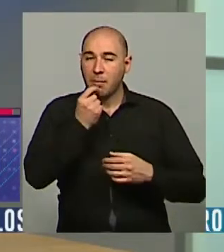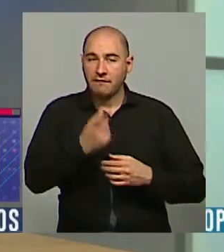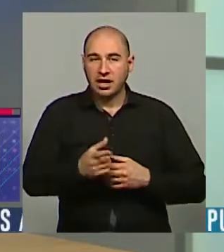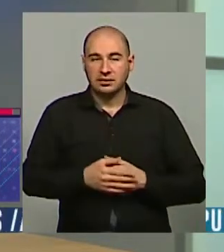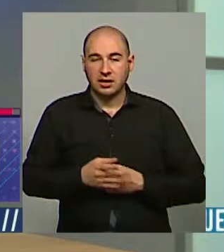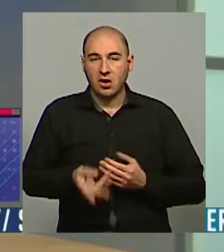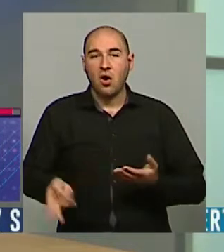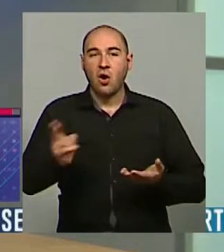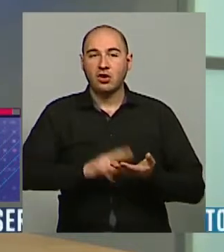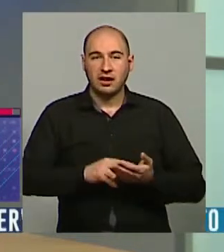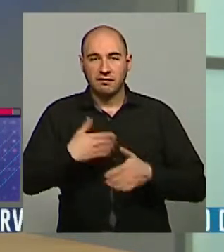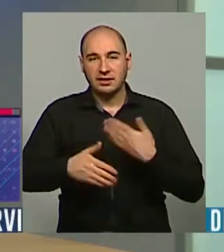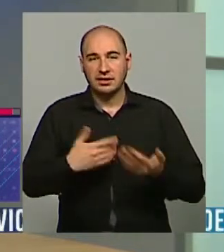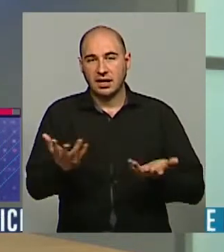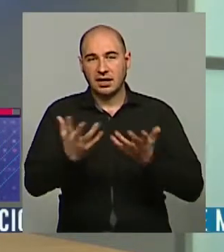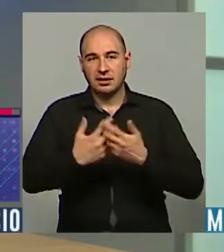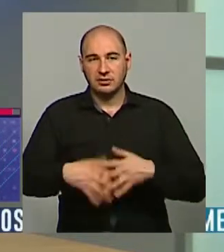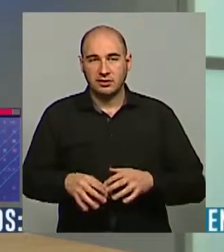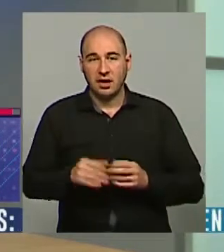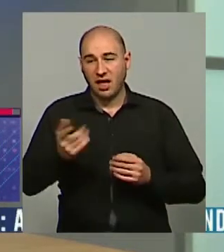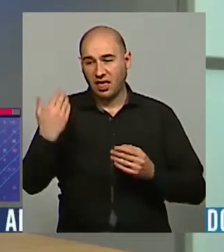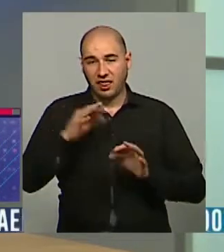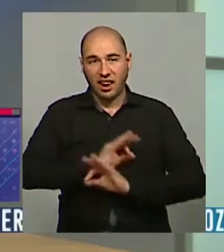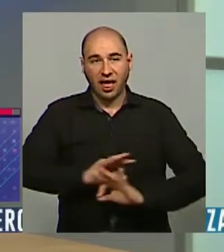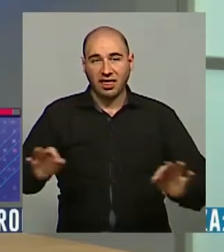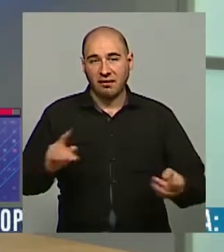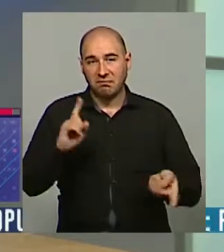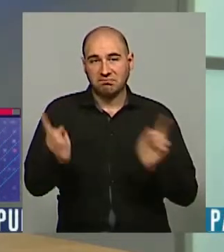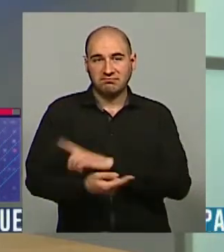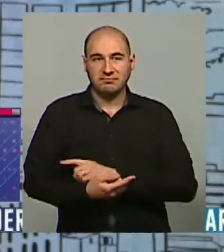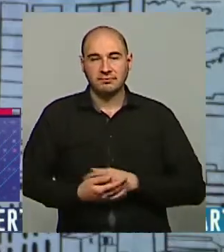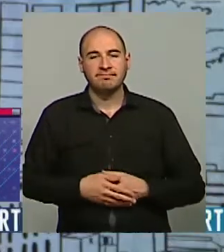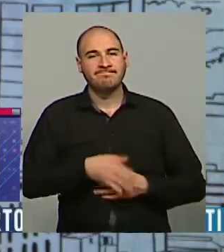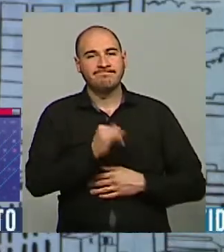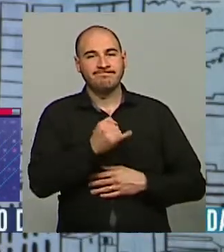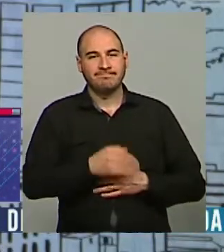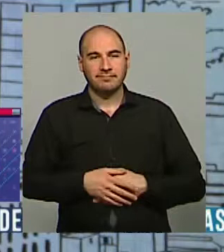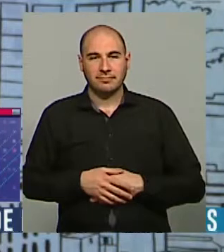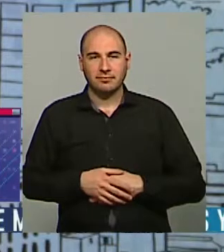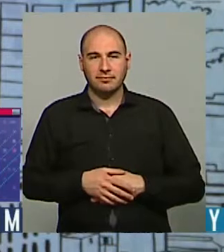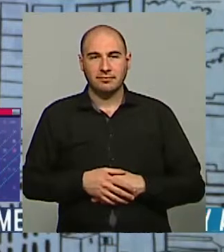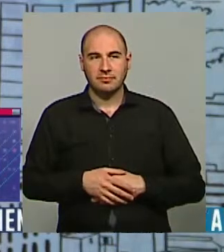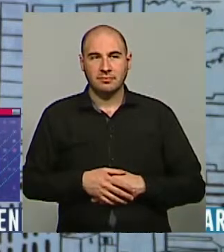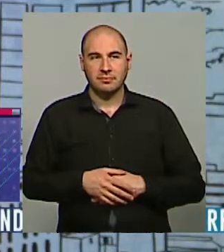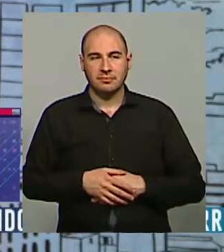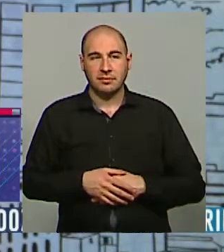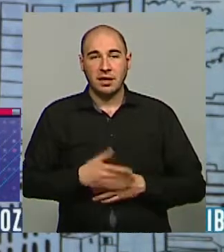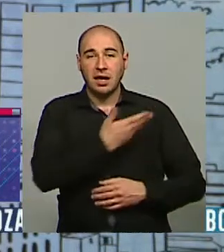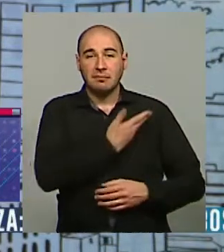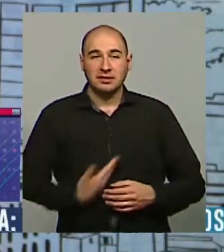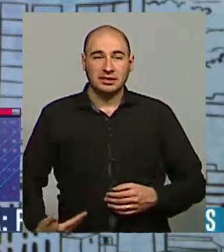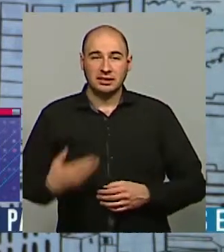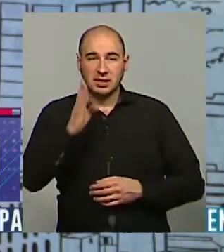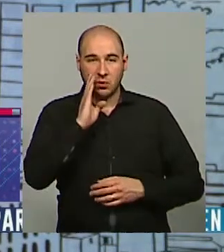que vuelva a restablecerse esa relación, y no pasó nada, al contrario. Sí, justamente cuando el presidente de Estados